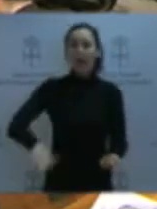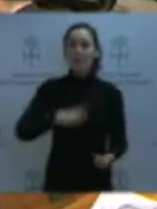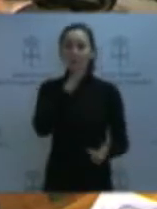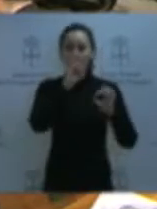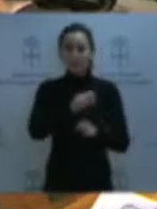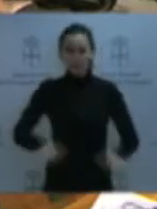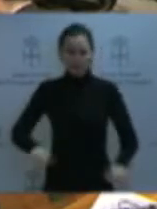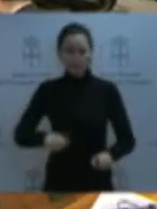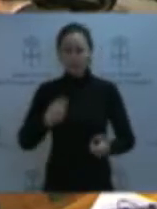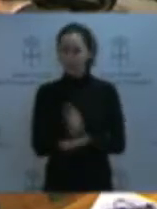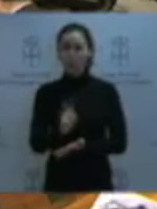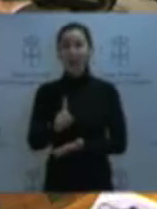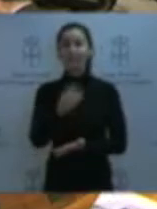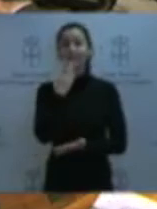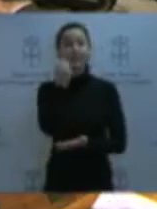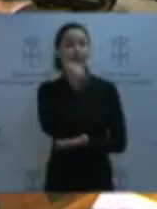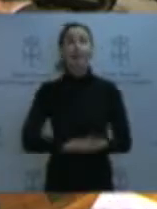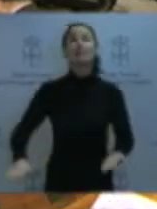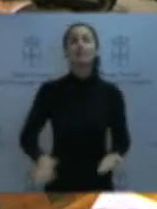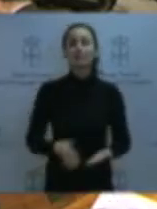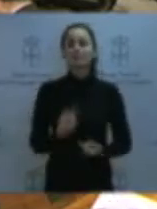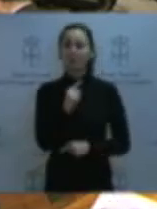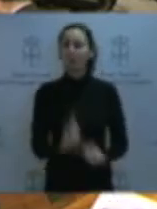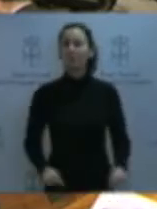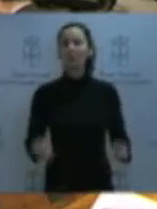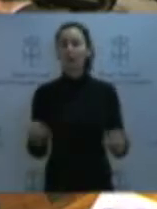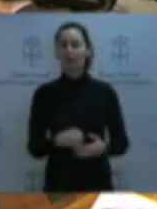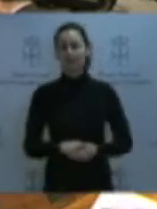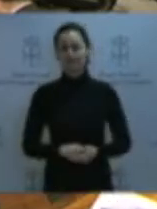pensar de ustedes si quieren un presupuesto gratis?